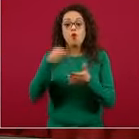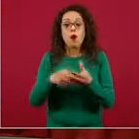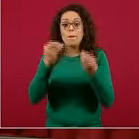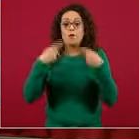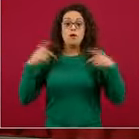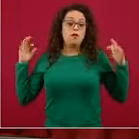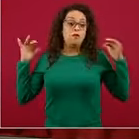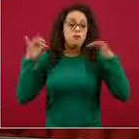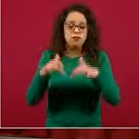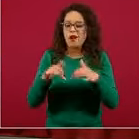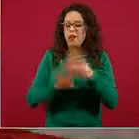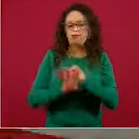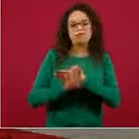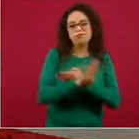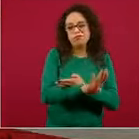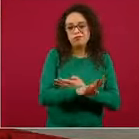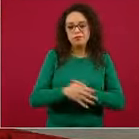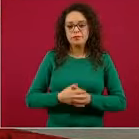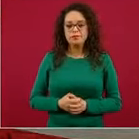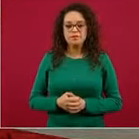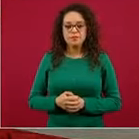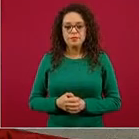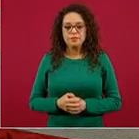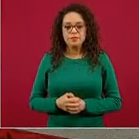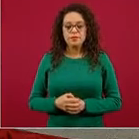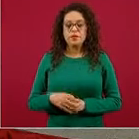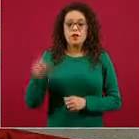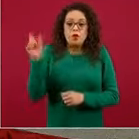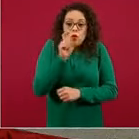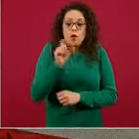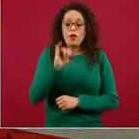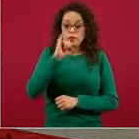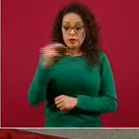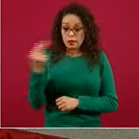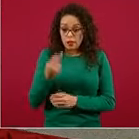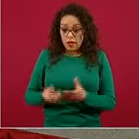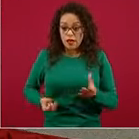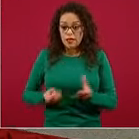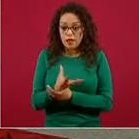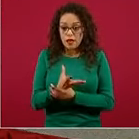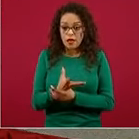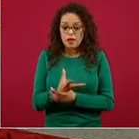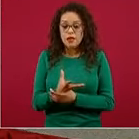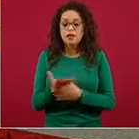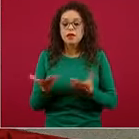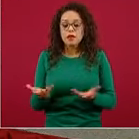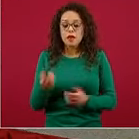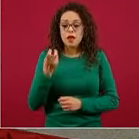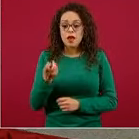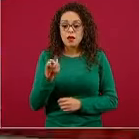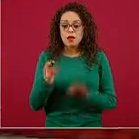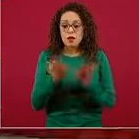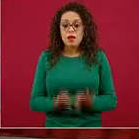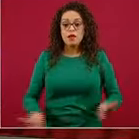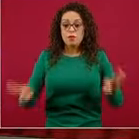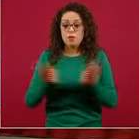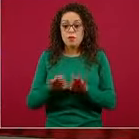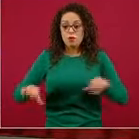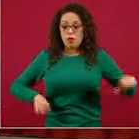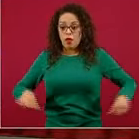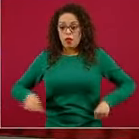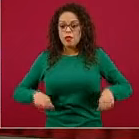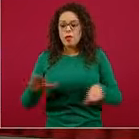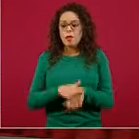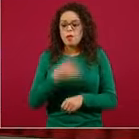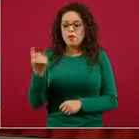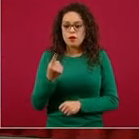las principales medidas. ¿Cuándo sí debo de salir de casa y porque es una actividad importante y esencial?